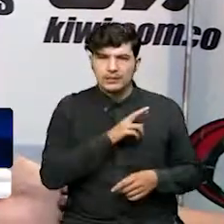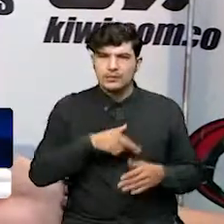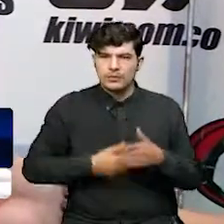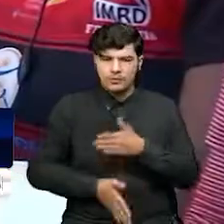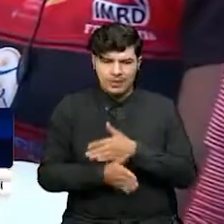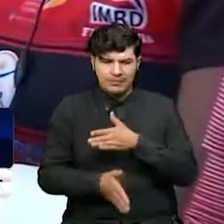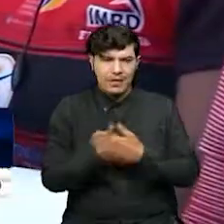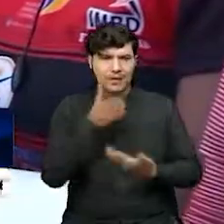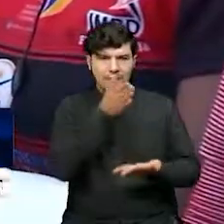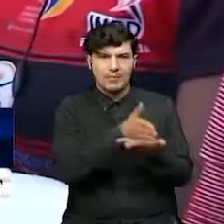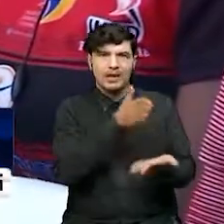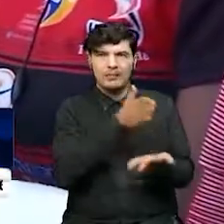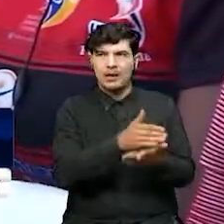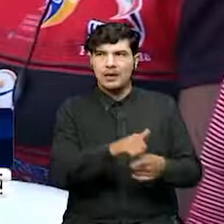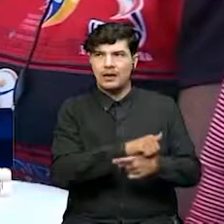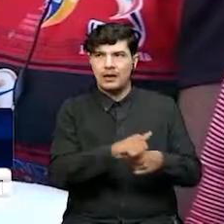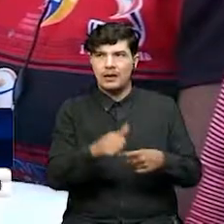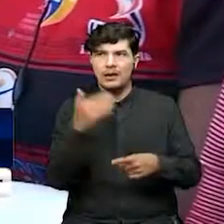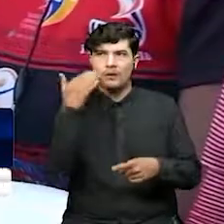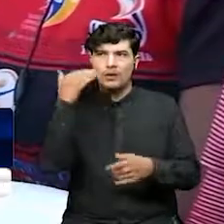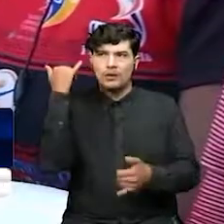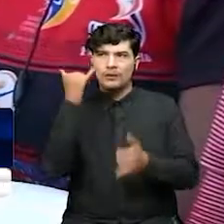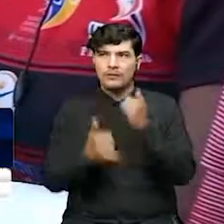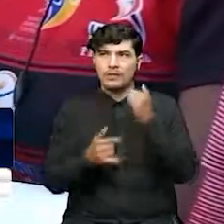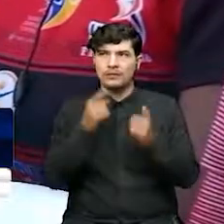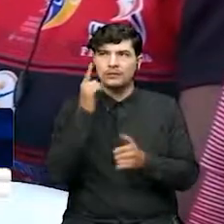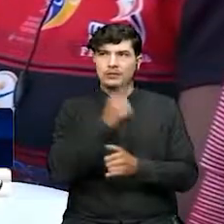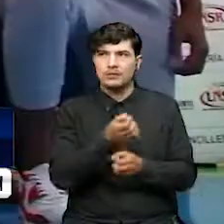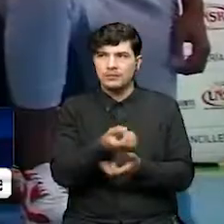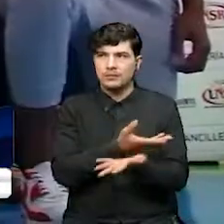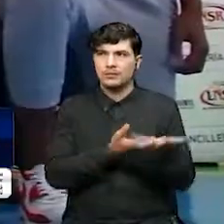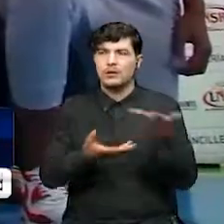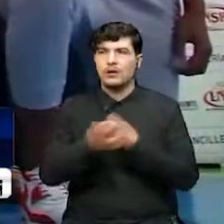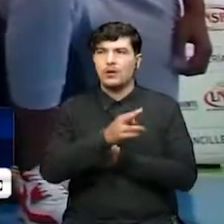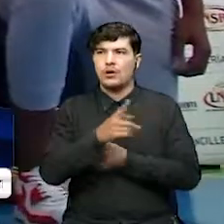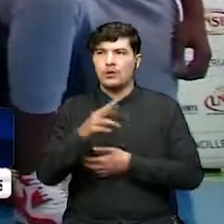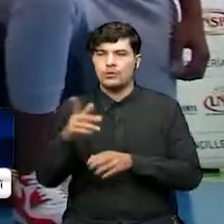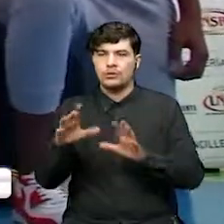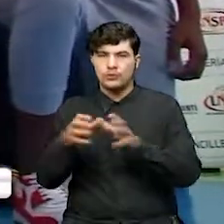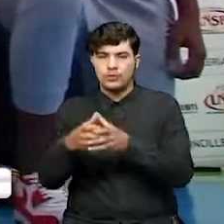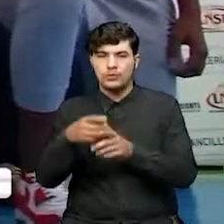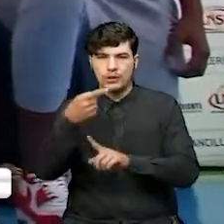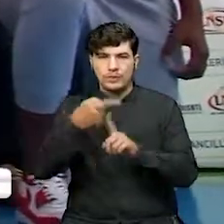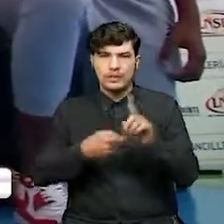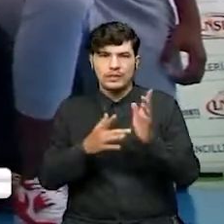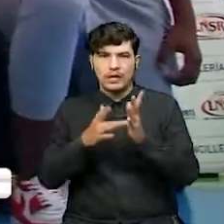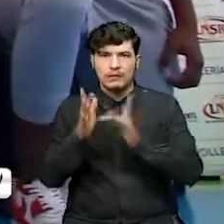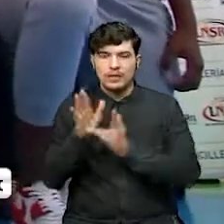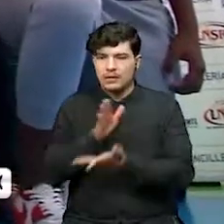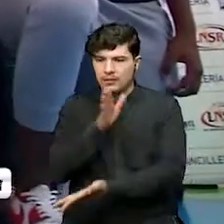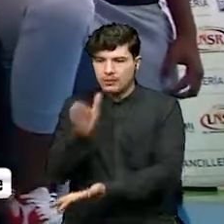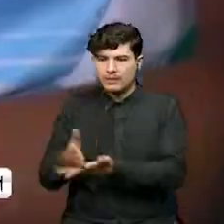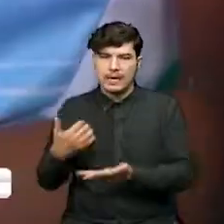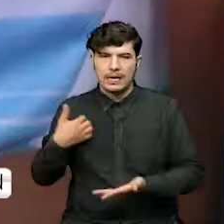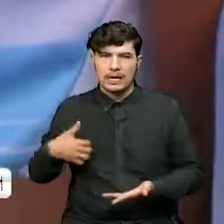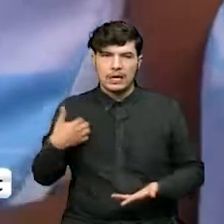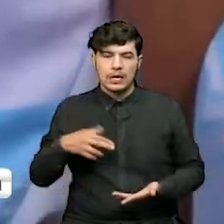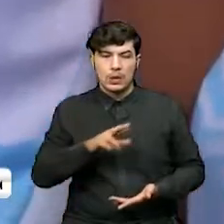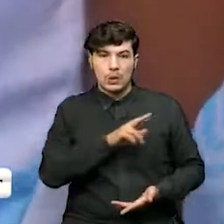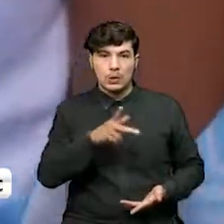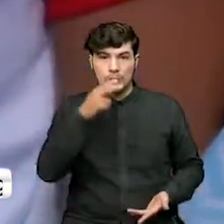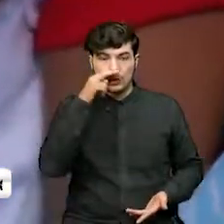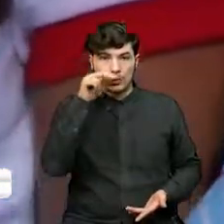entrenamientos una vez finalice este intercambio otros grupos viajarán en el mes de abril a la argentina y en junio se